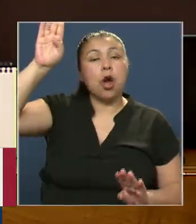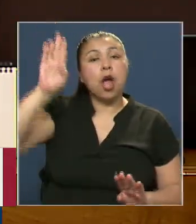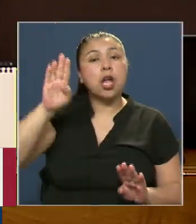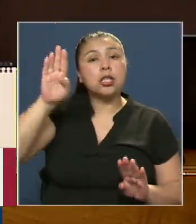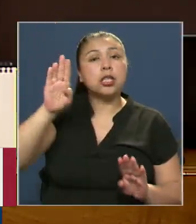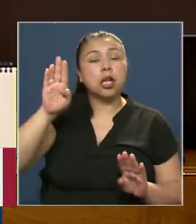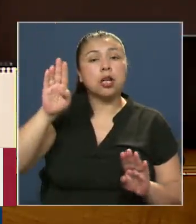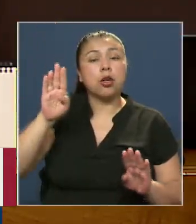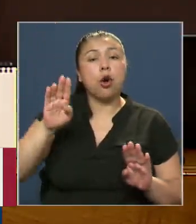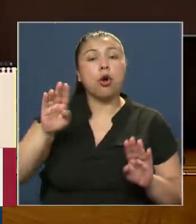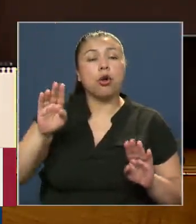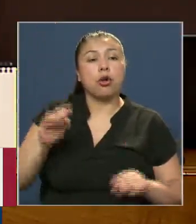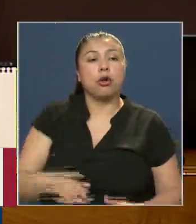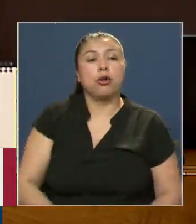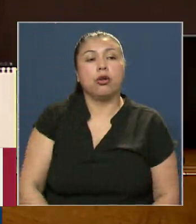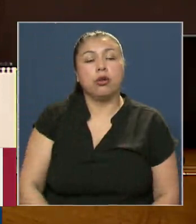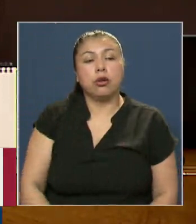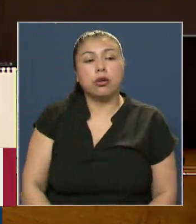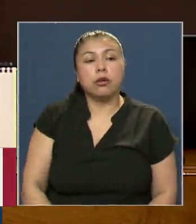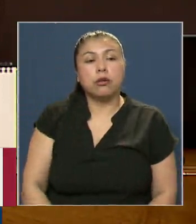derechos.